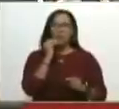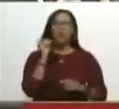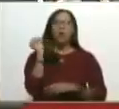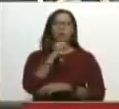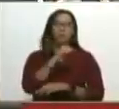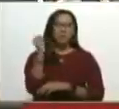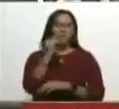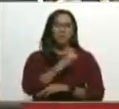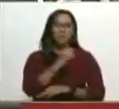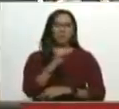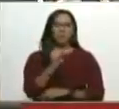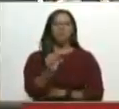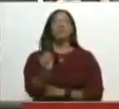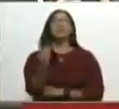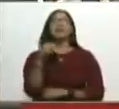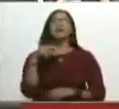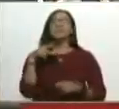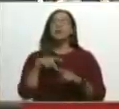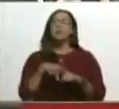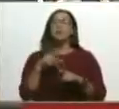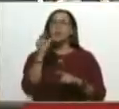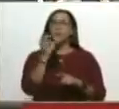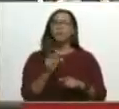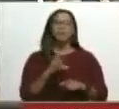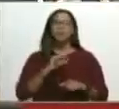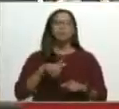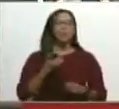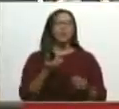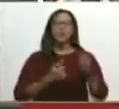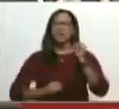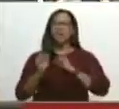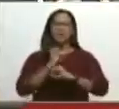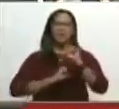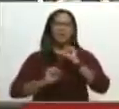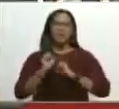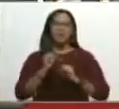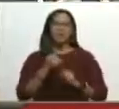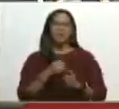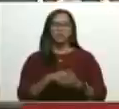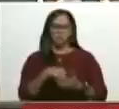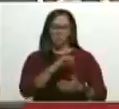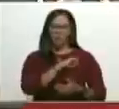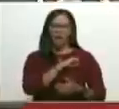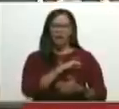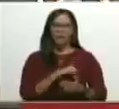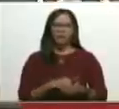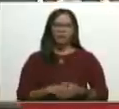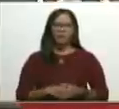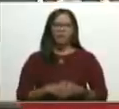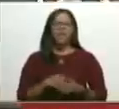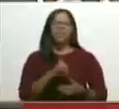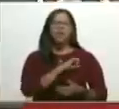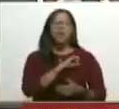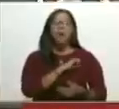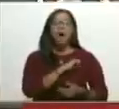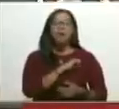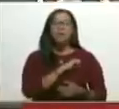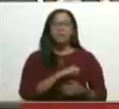problemas de autismo, te estás metiendo con alguien que probablemente no se pueda defender. Es de cobarde. Es de